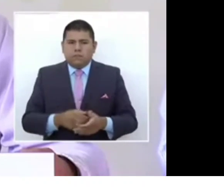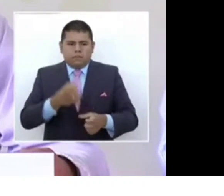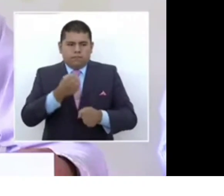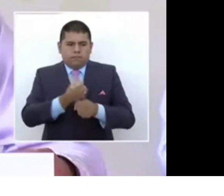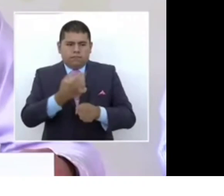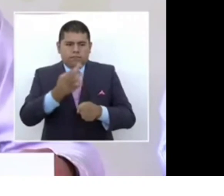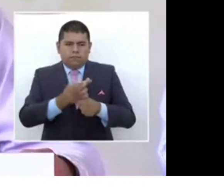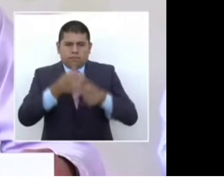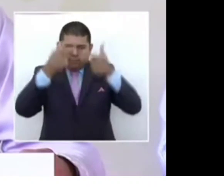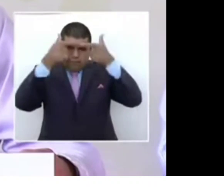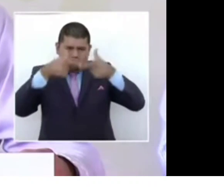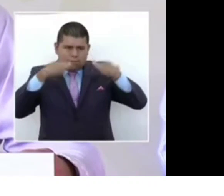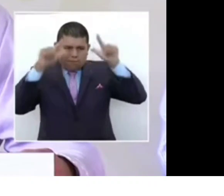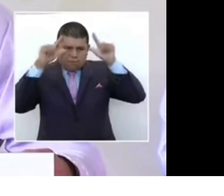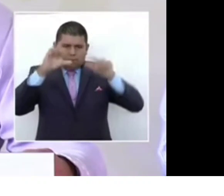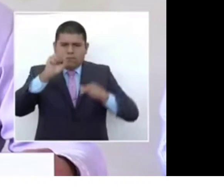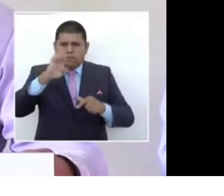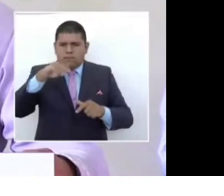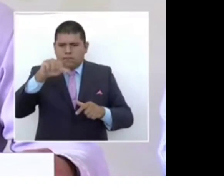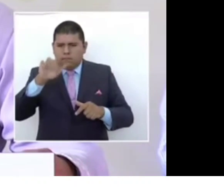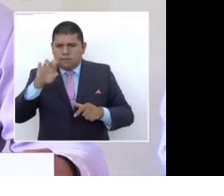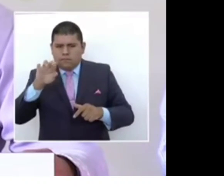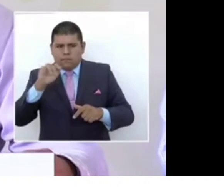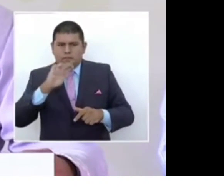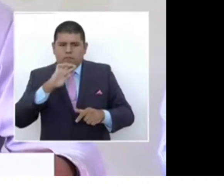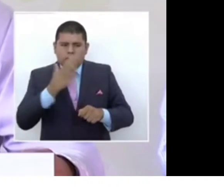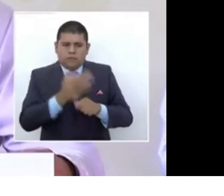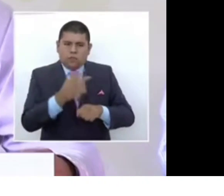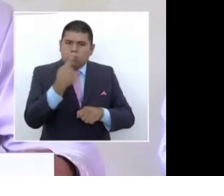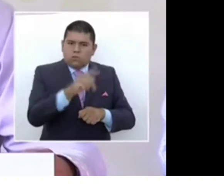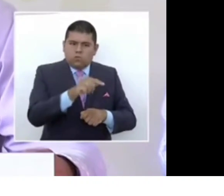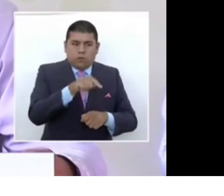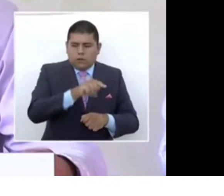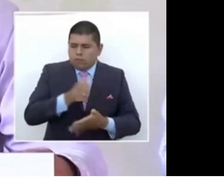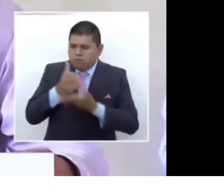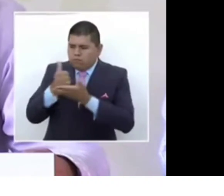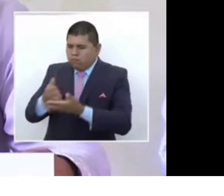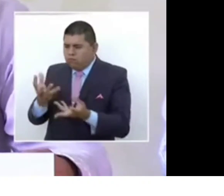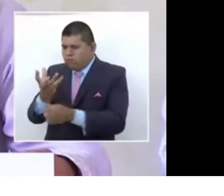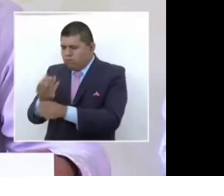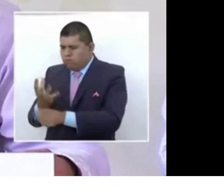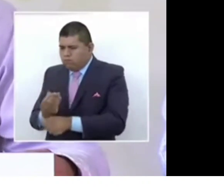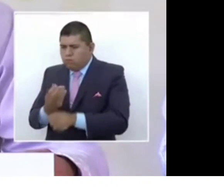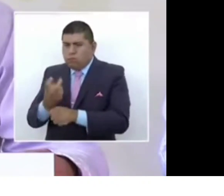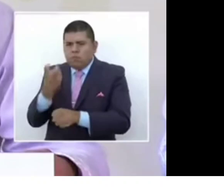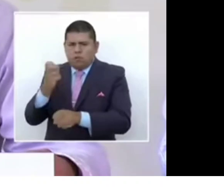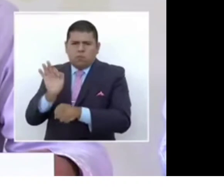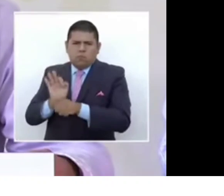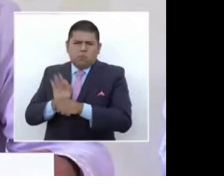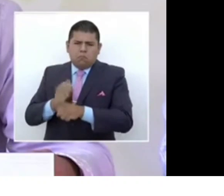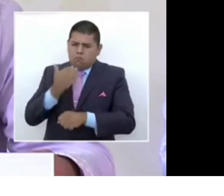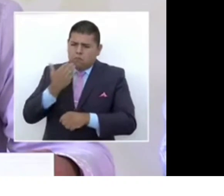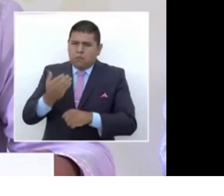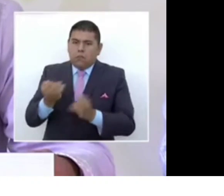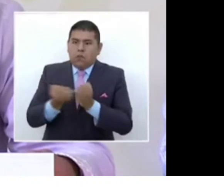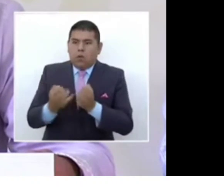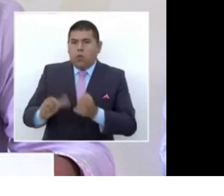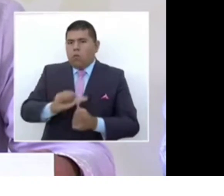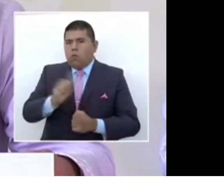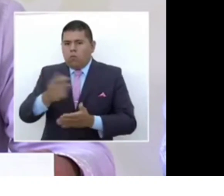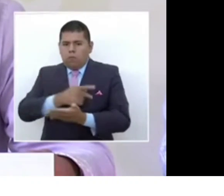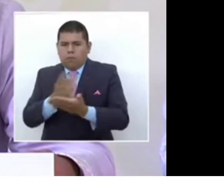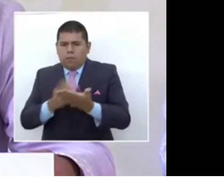Secretaría de Marina y va a ser de mucha utilidad. Pero además hay un programa